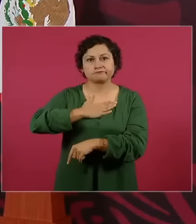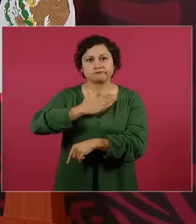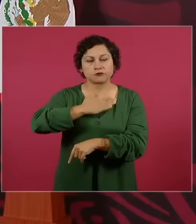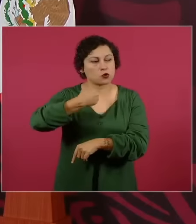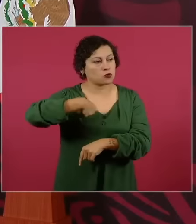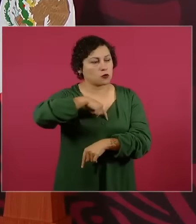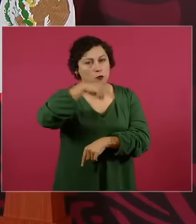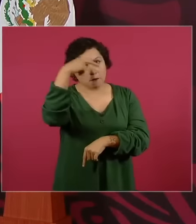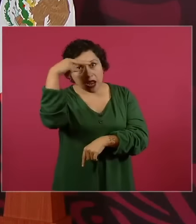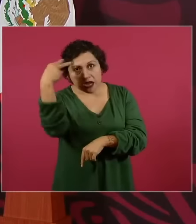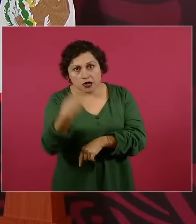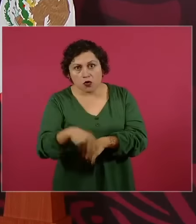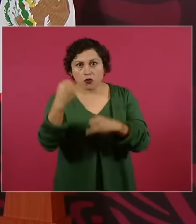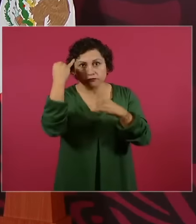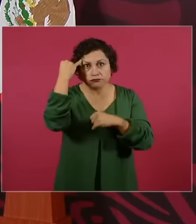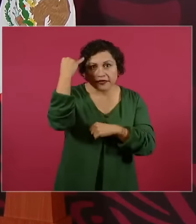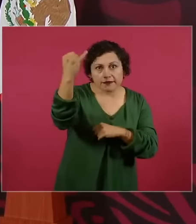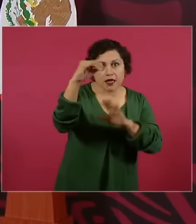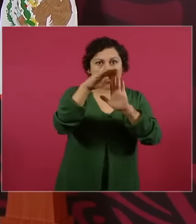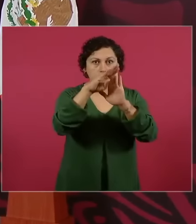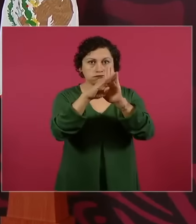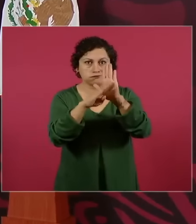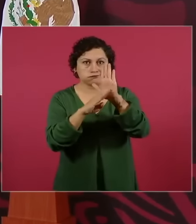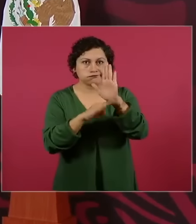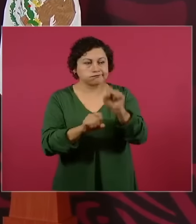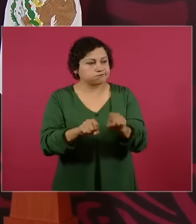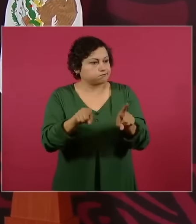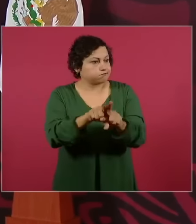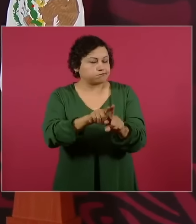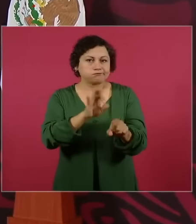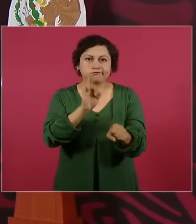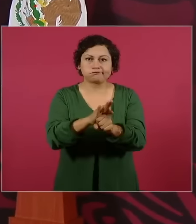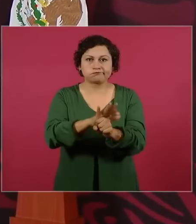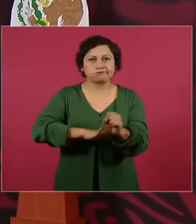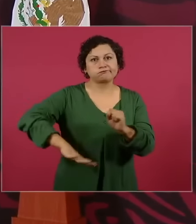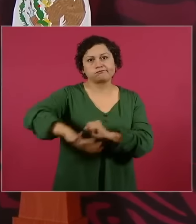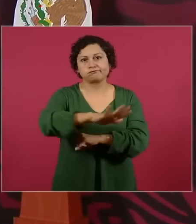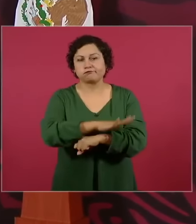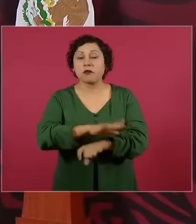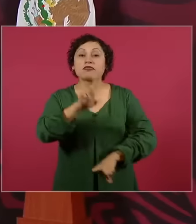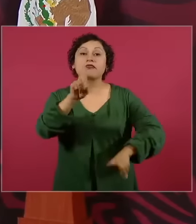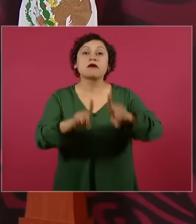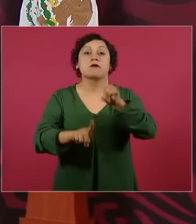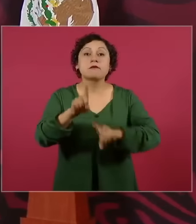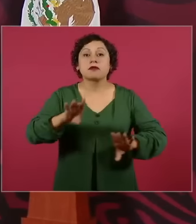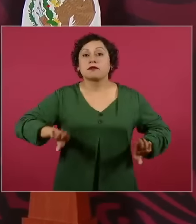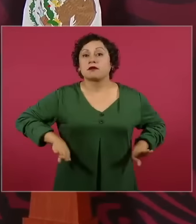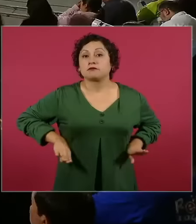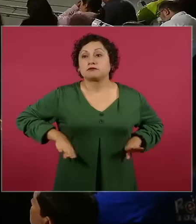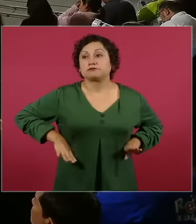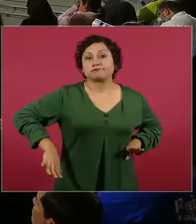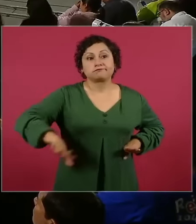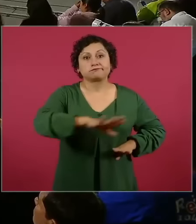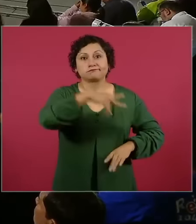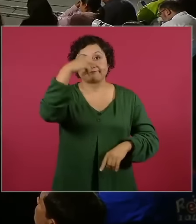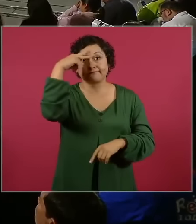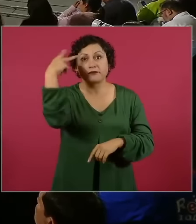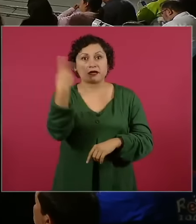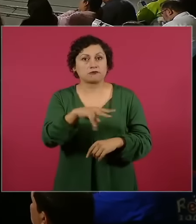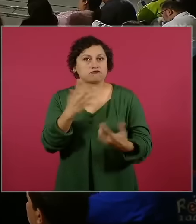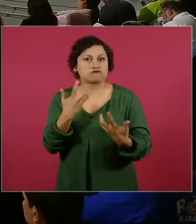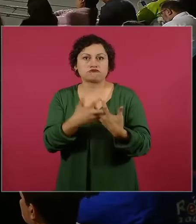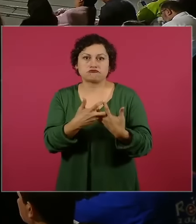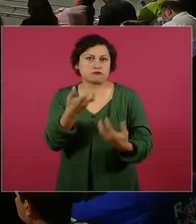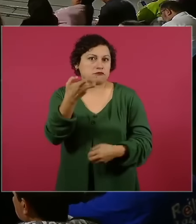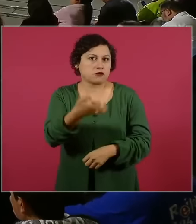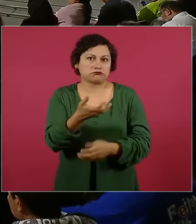agenda a partir de nuestras necesidades. Miren cómo